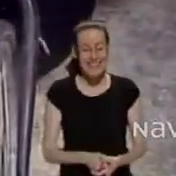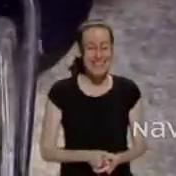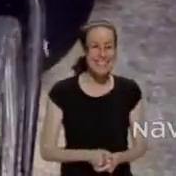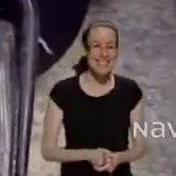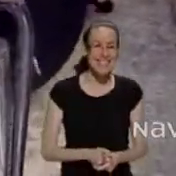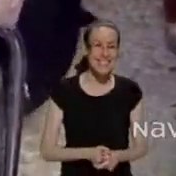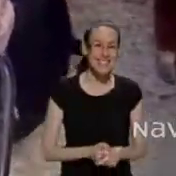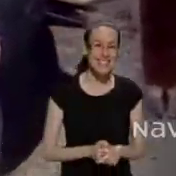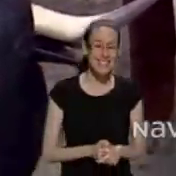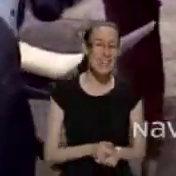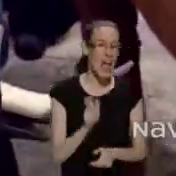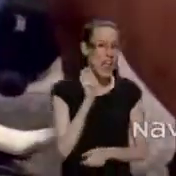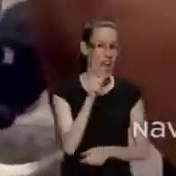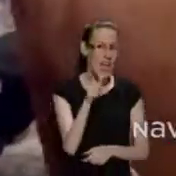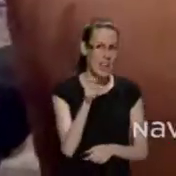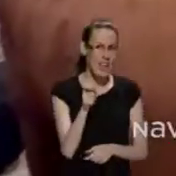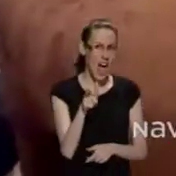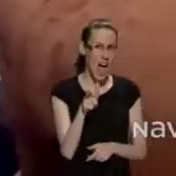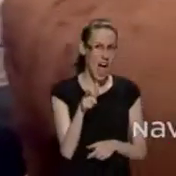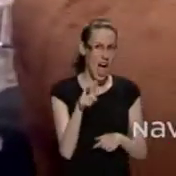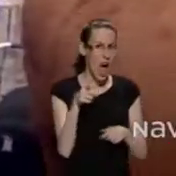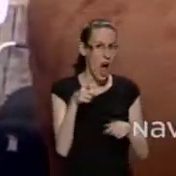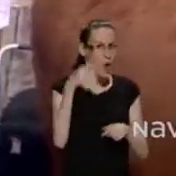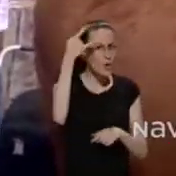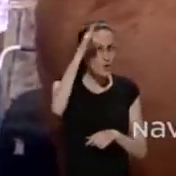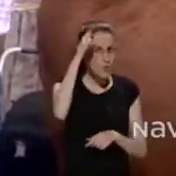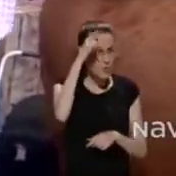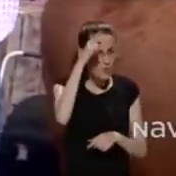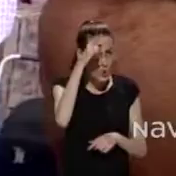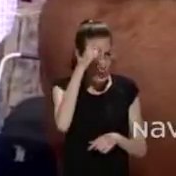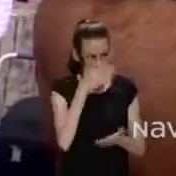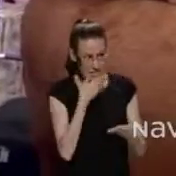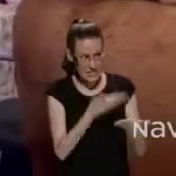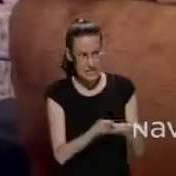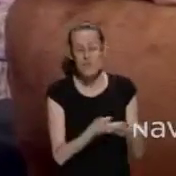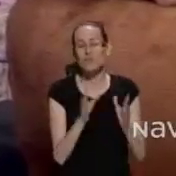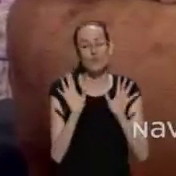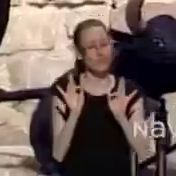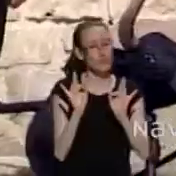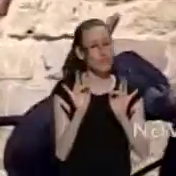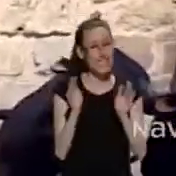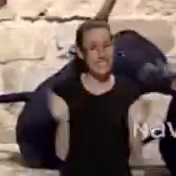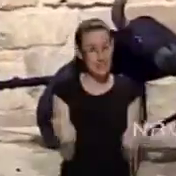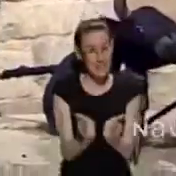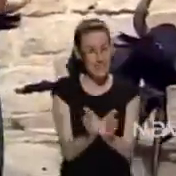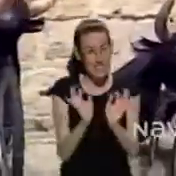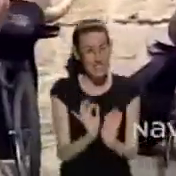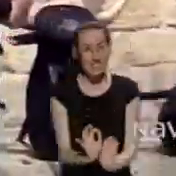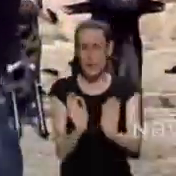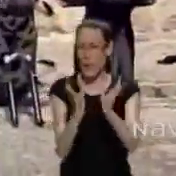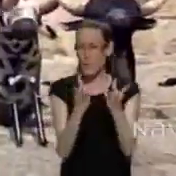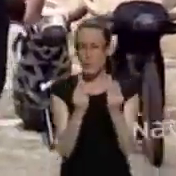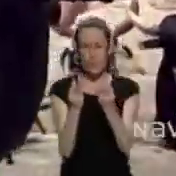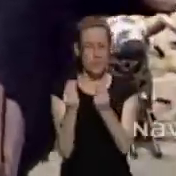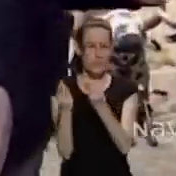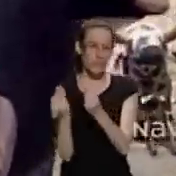¿Y te piden muchos toricos, Ángel? De estos, de los pequeños, muchos. Muchos. Sobre todo en La Ribera llevan muchos.